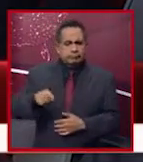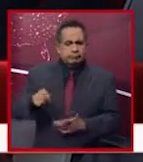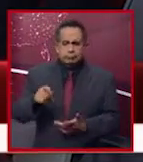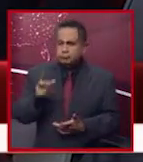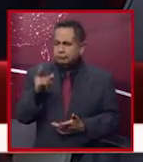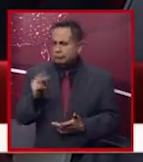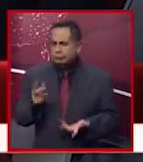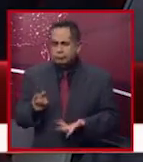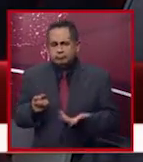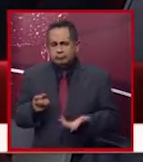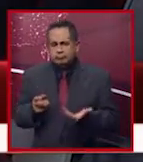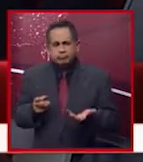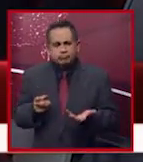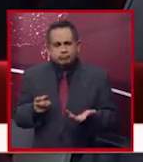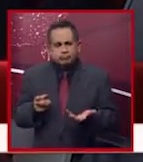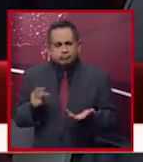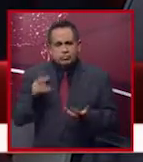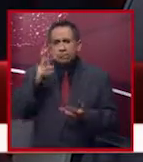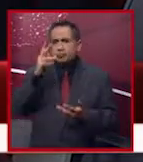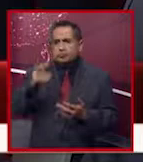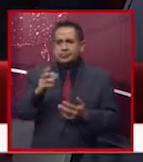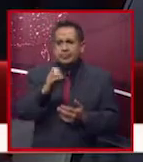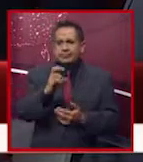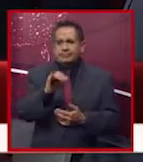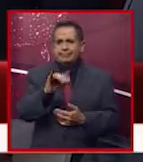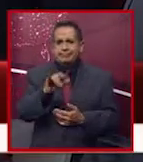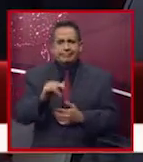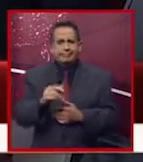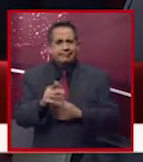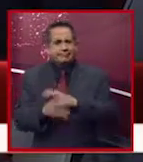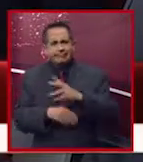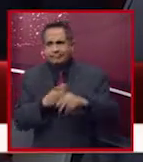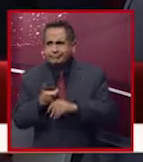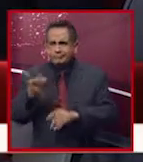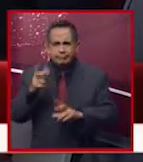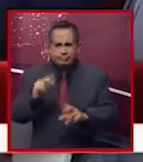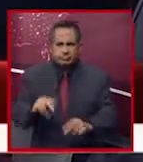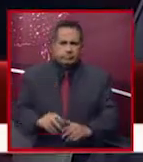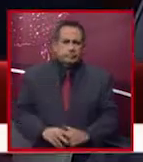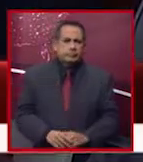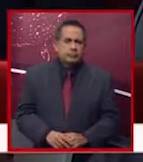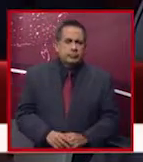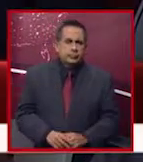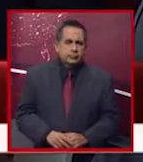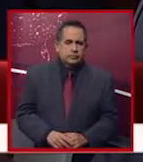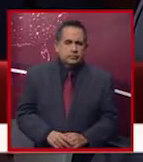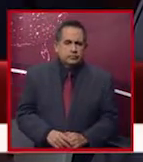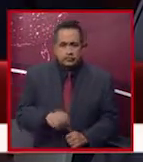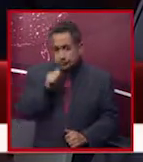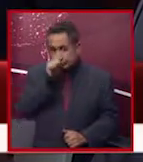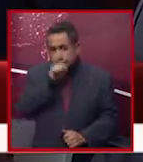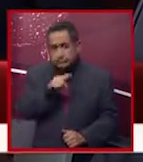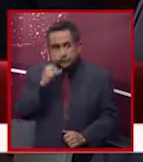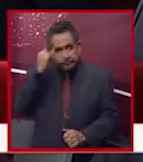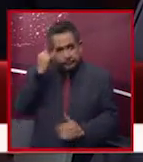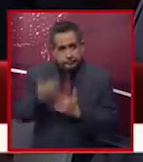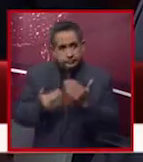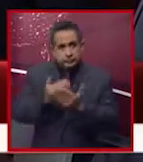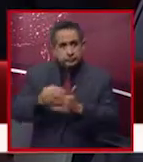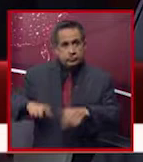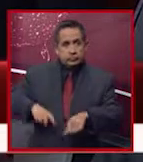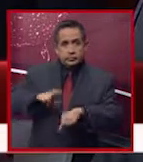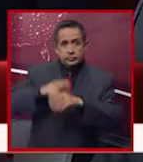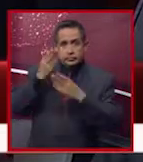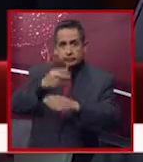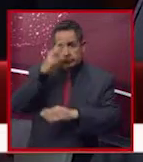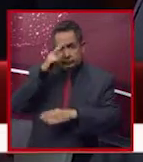no entremos en una espiral de crecimiento de inflación? También se planteó al gobernador del Banco de